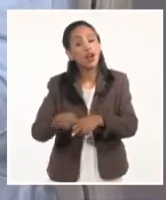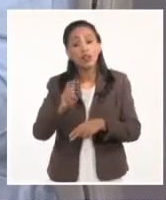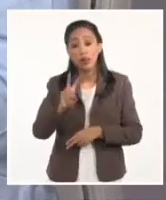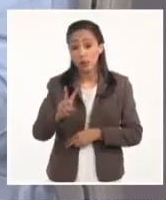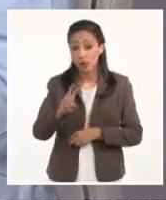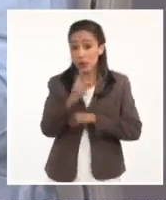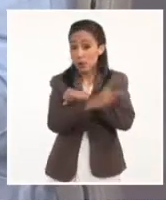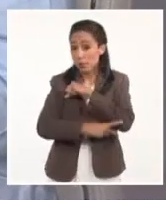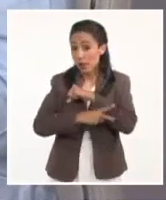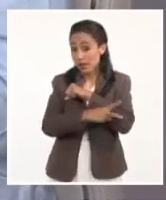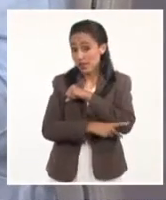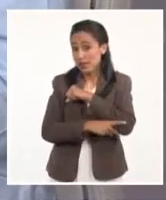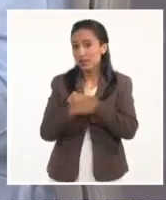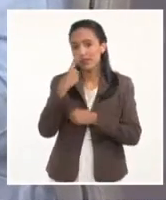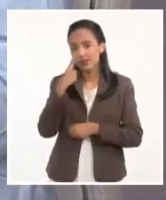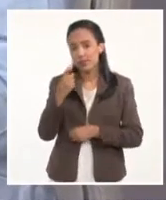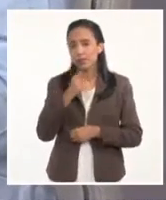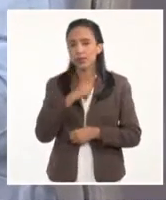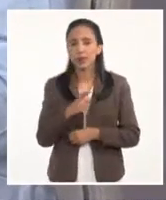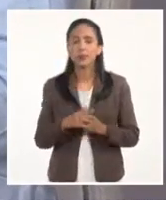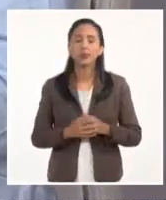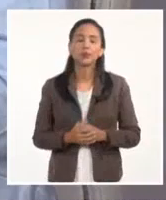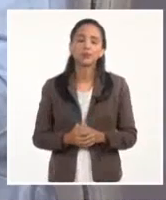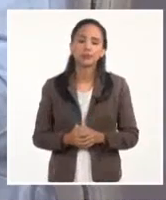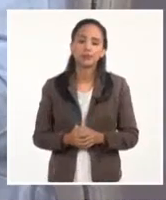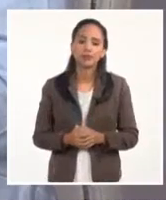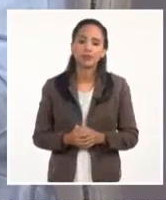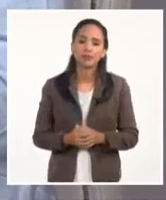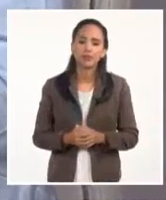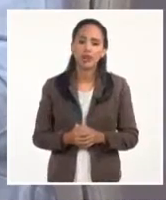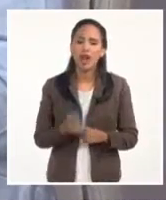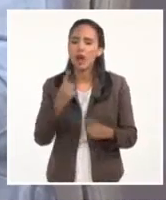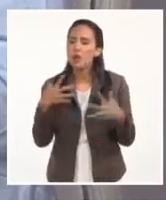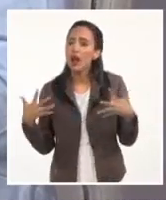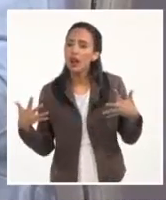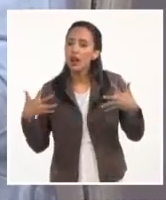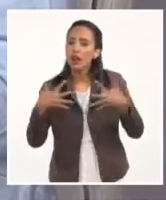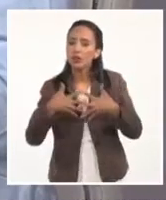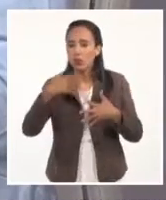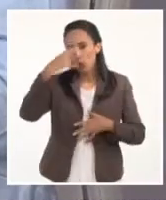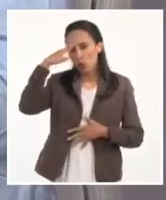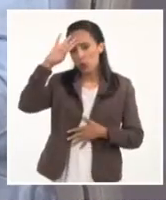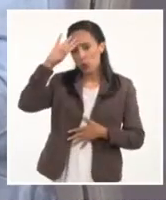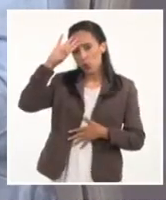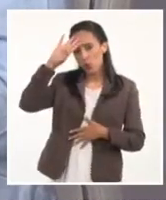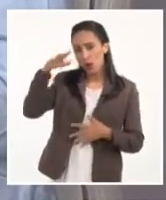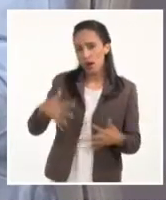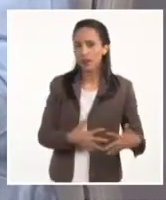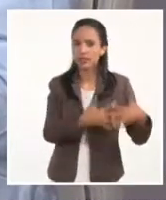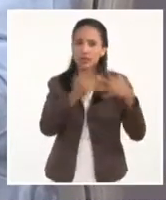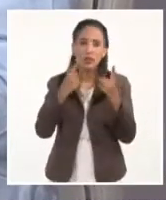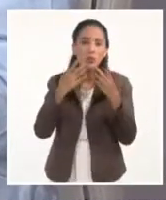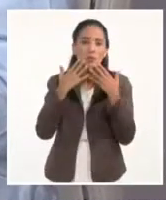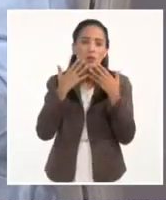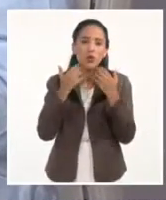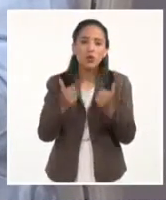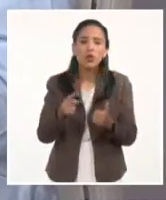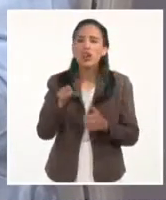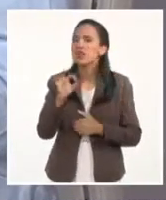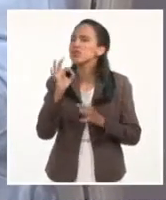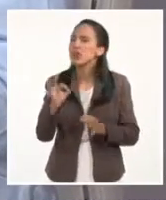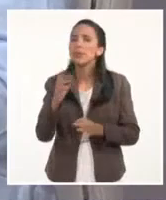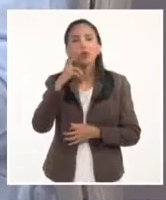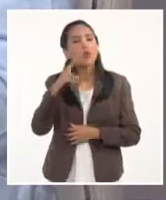que algún intento de aproximación alguna señal de mejoría en las relaciones ellos siempre busca un pretexto una